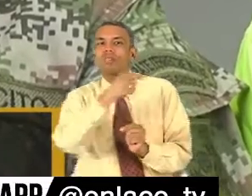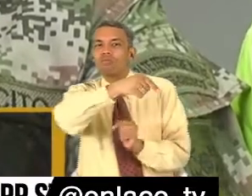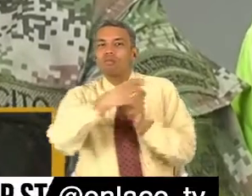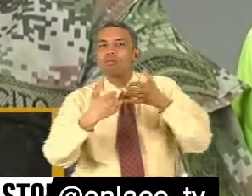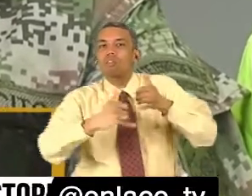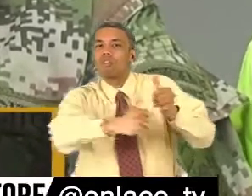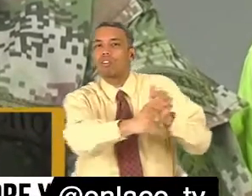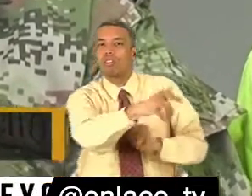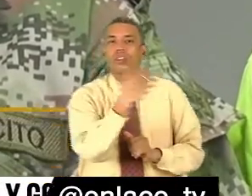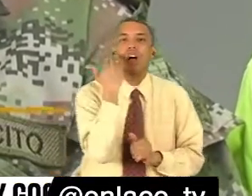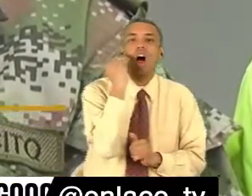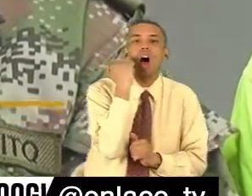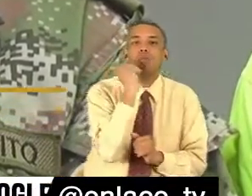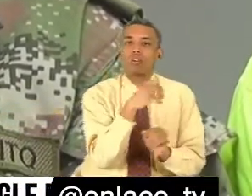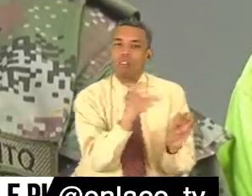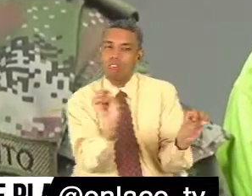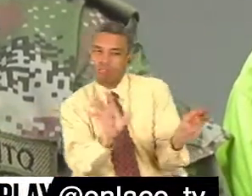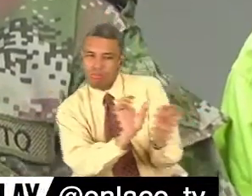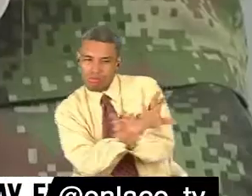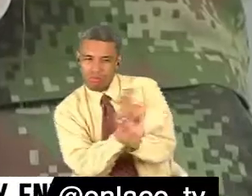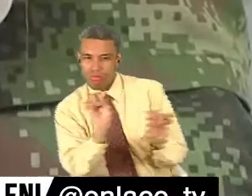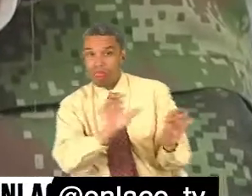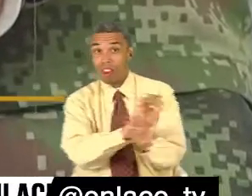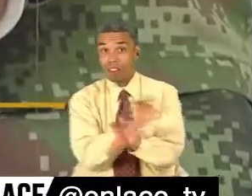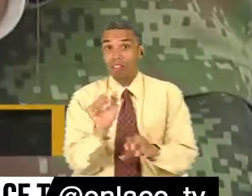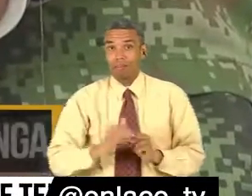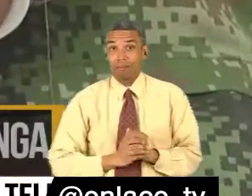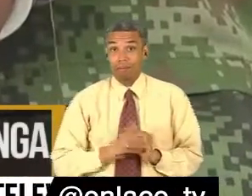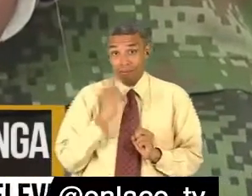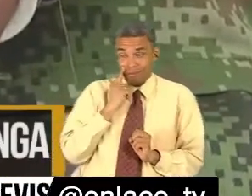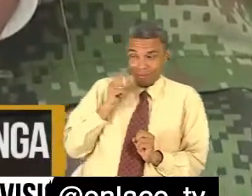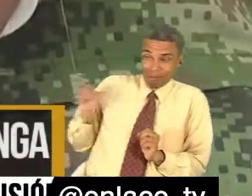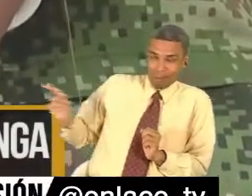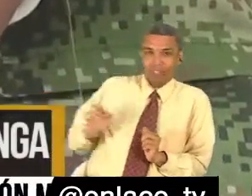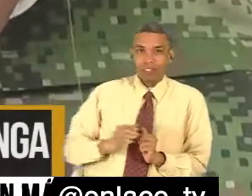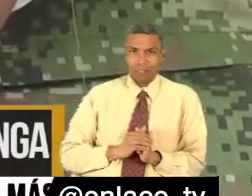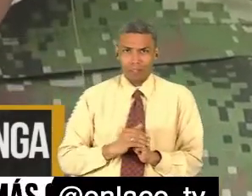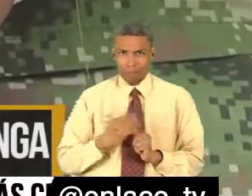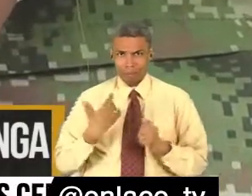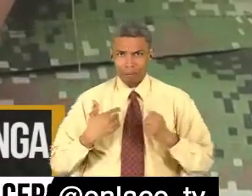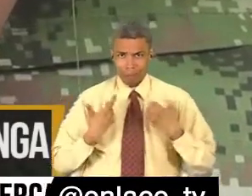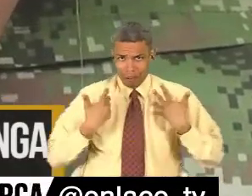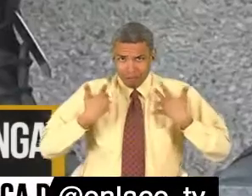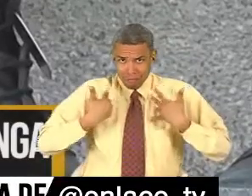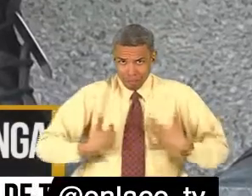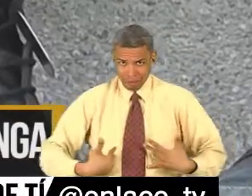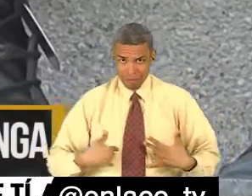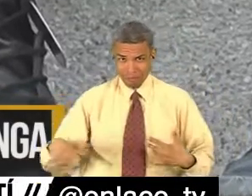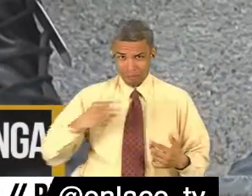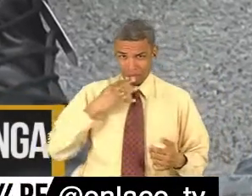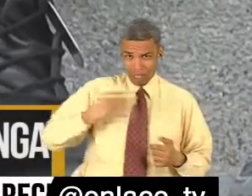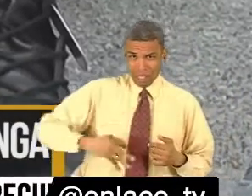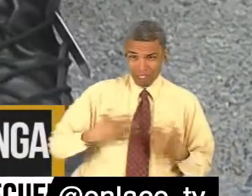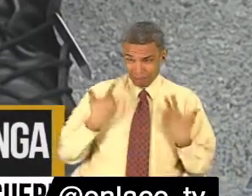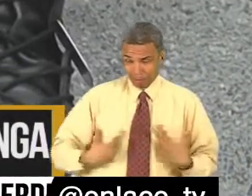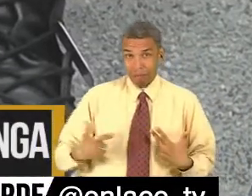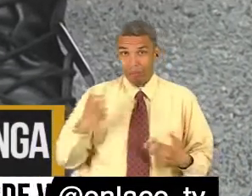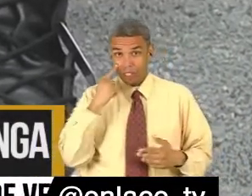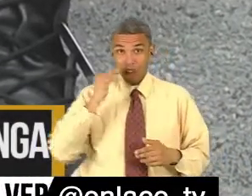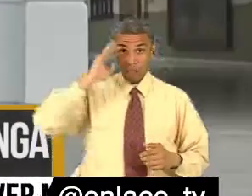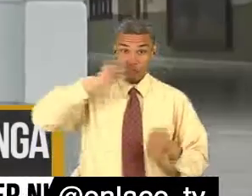soldado profesional utilizando indumentaria de uso privativo de las fuerzas militares. Sin embargo, gracias a información de la comunidad y a operación coordinada